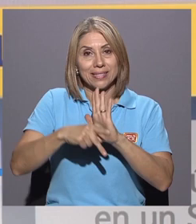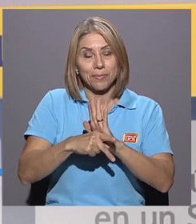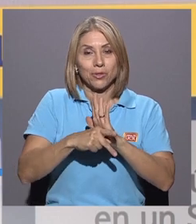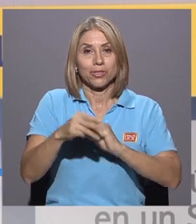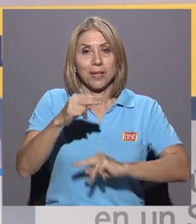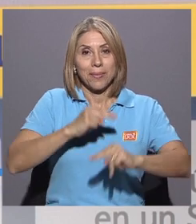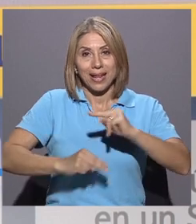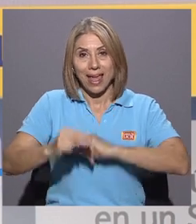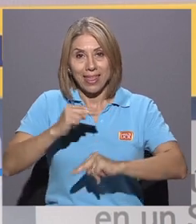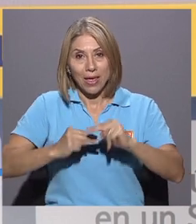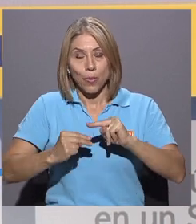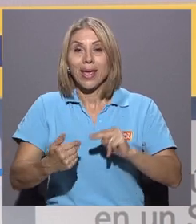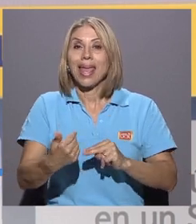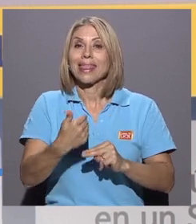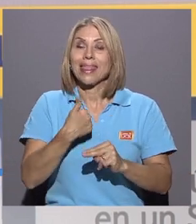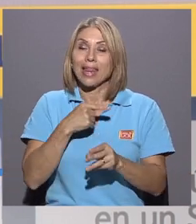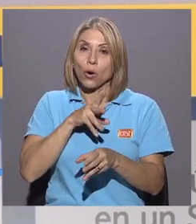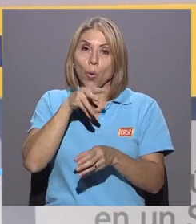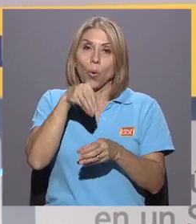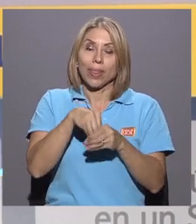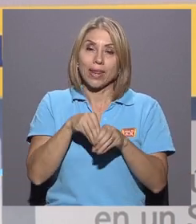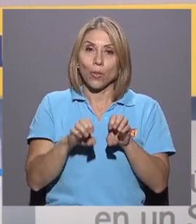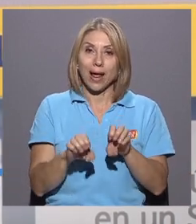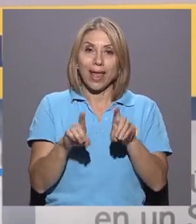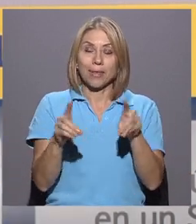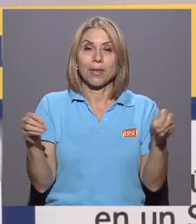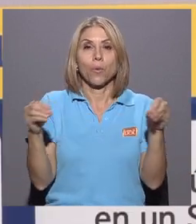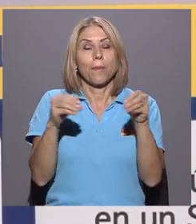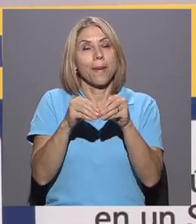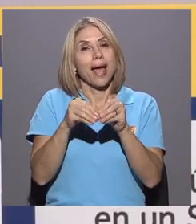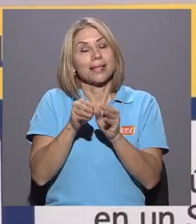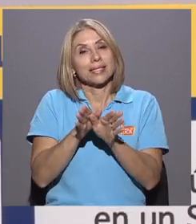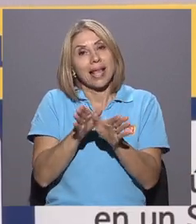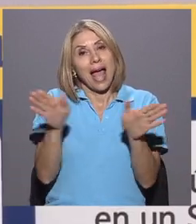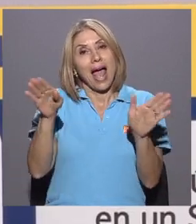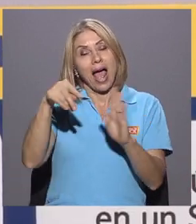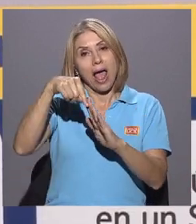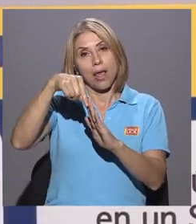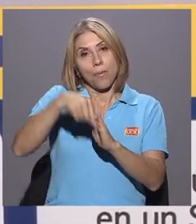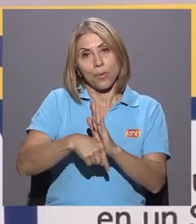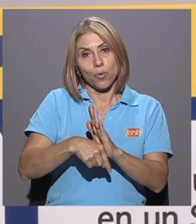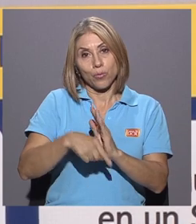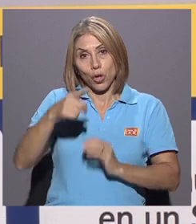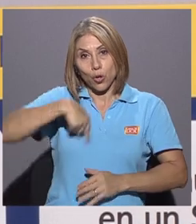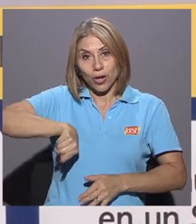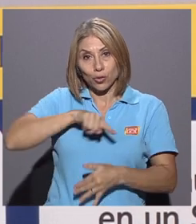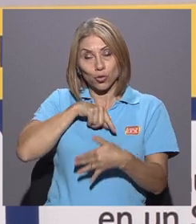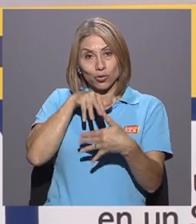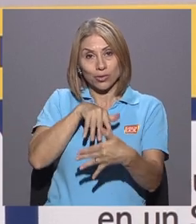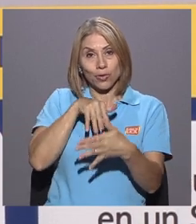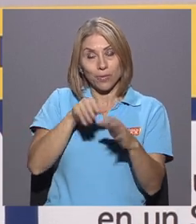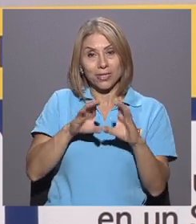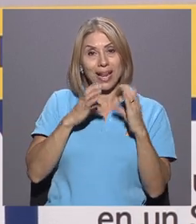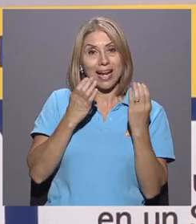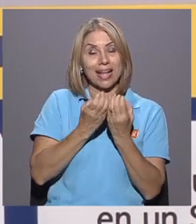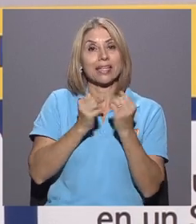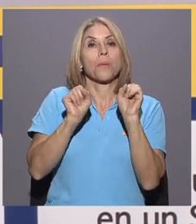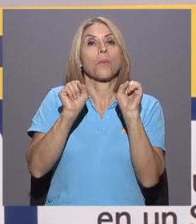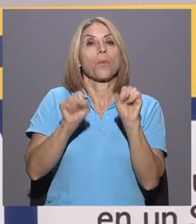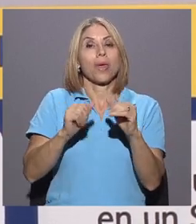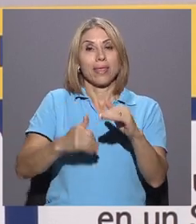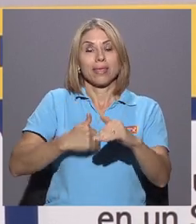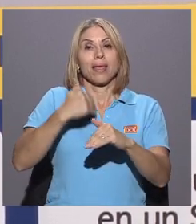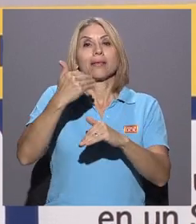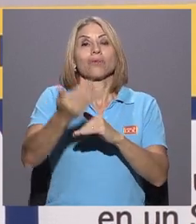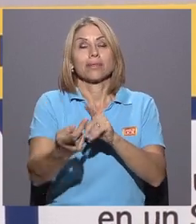un contenido académico mucho más amplio y en donde lo que vamos viendo en clase lo pueden implementar en